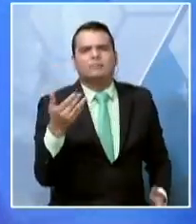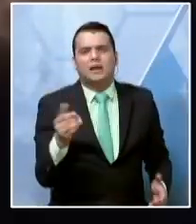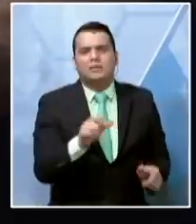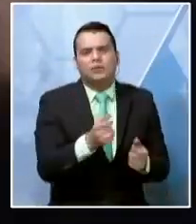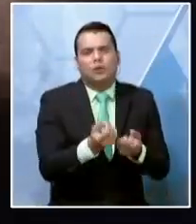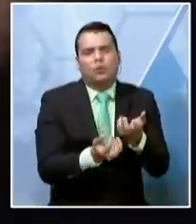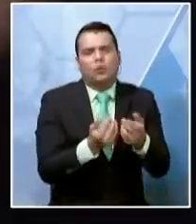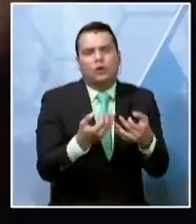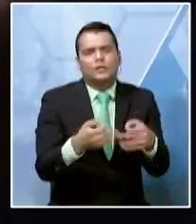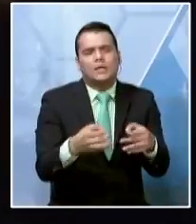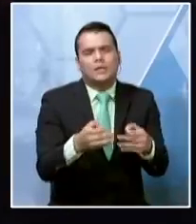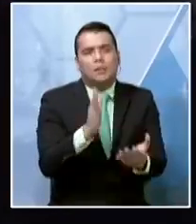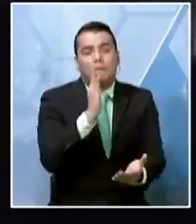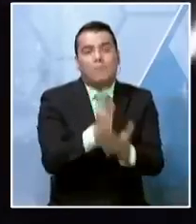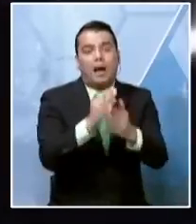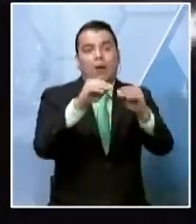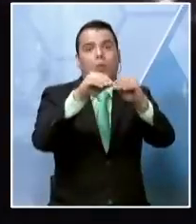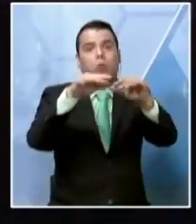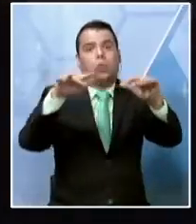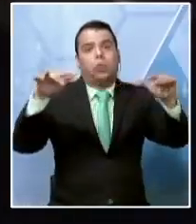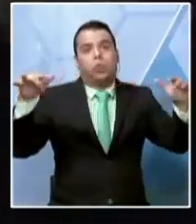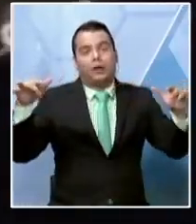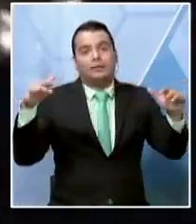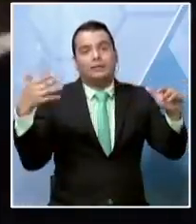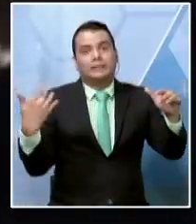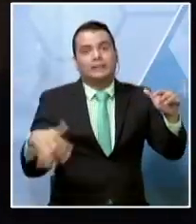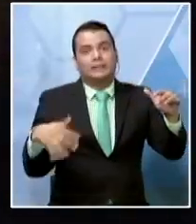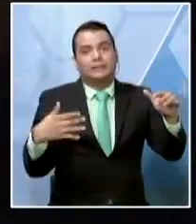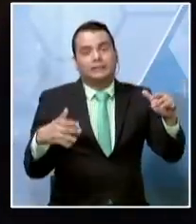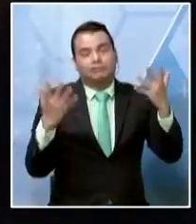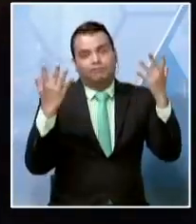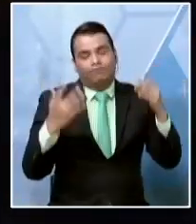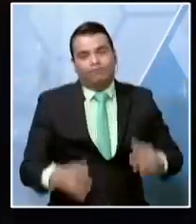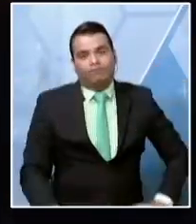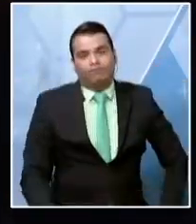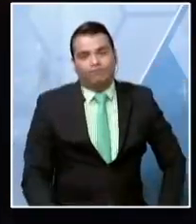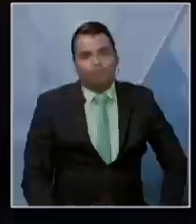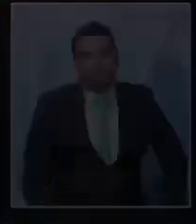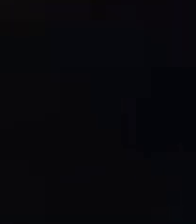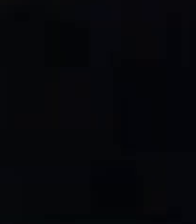por quemas que se salen de control, afectando bosques primarios y fauna silvestre.